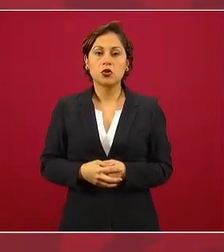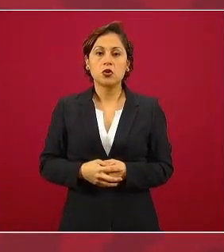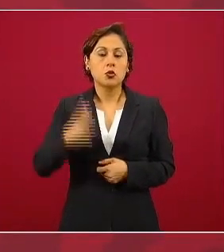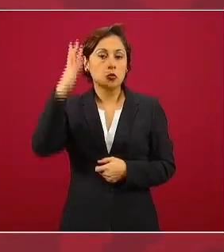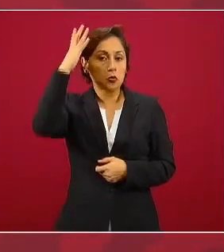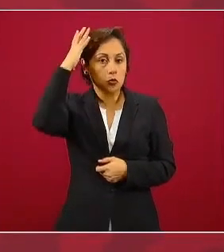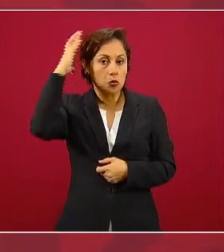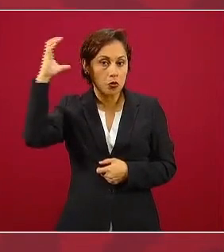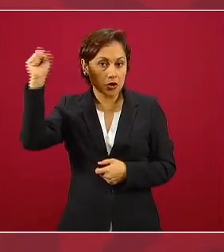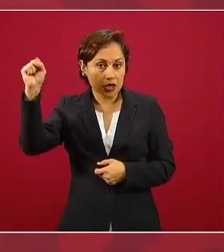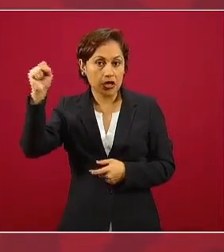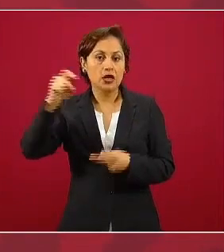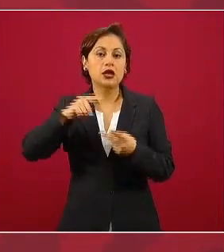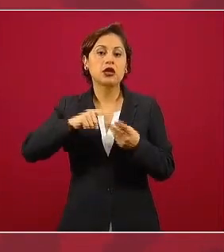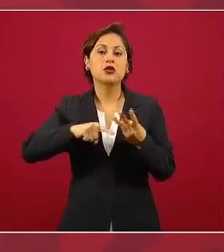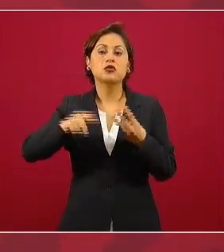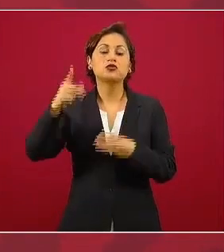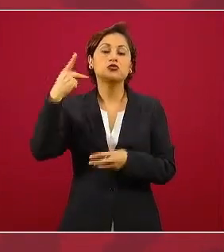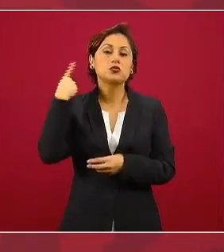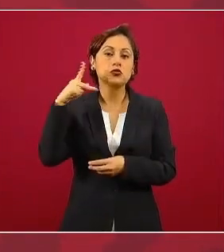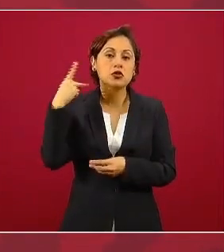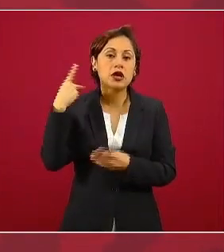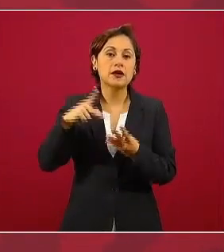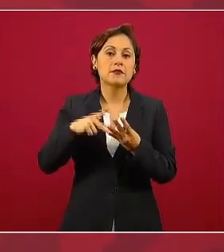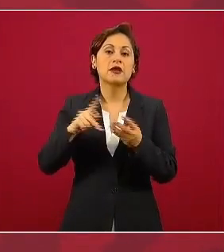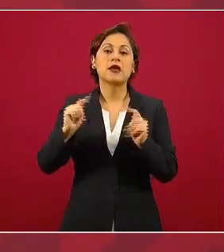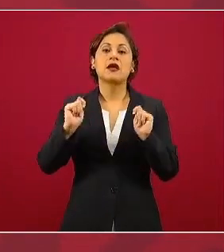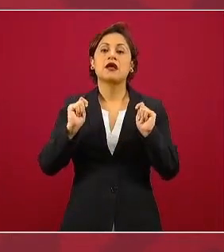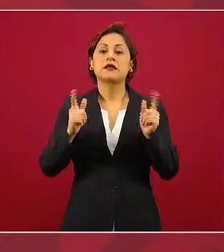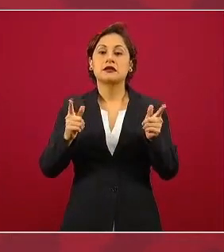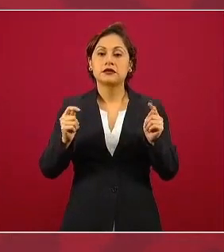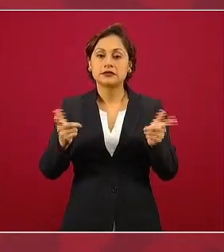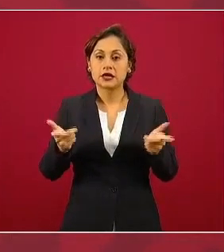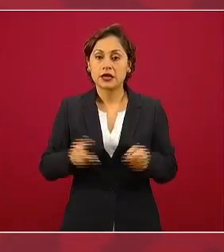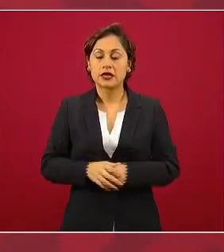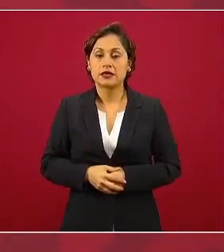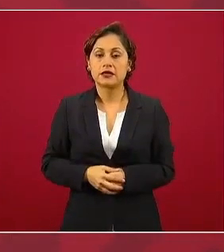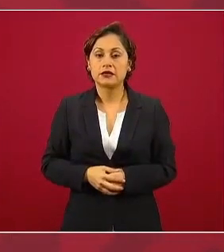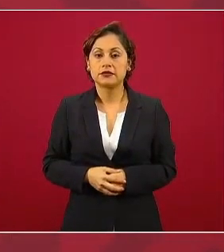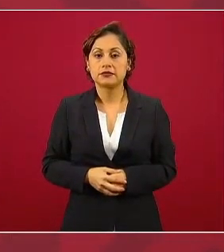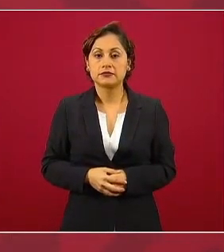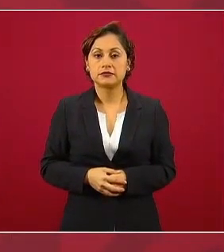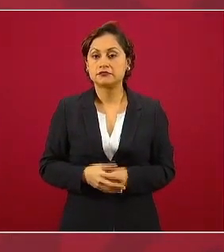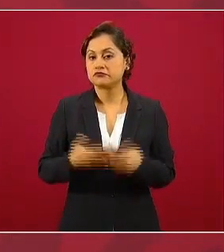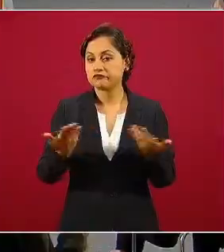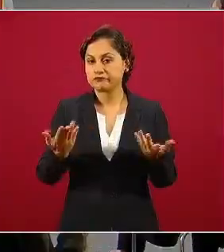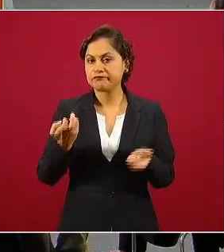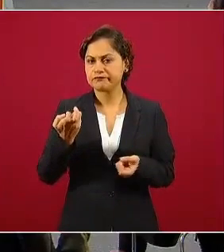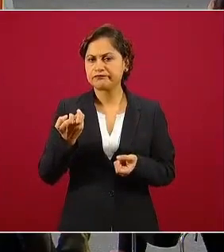Morelos, Puebla, Tlaxcala, más o cerca. sea, más cerca.